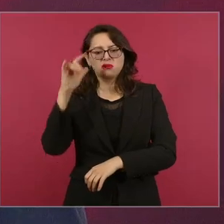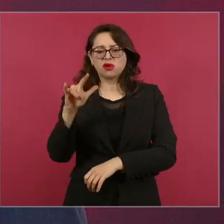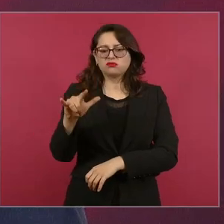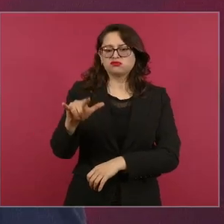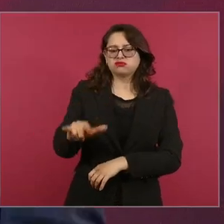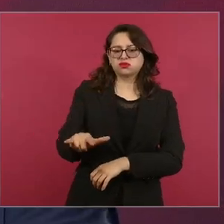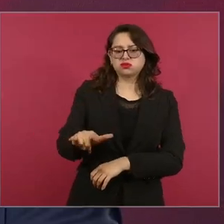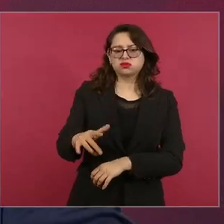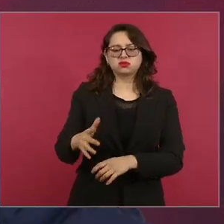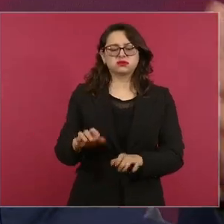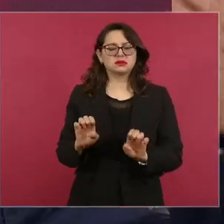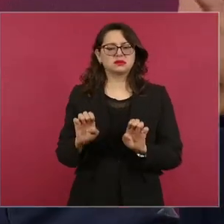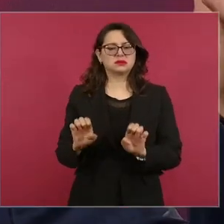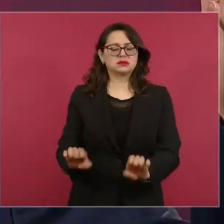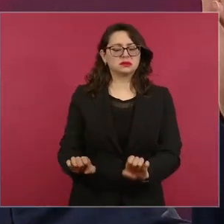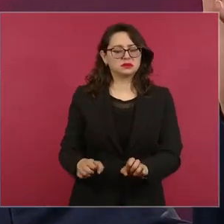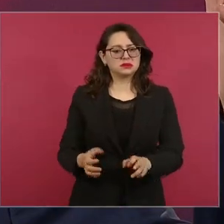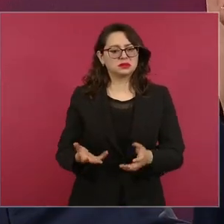y